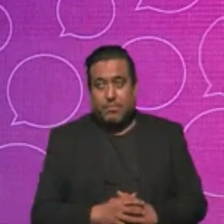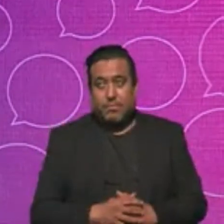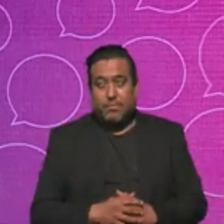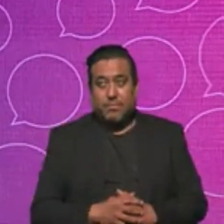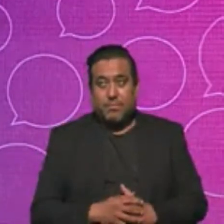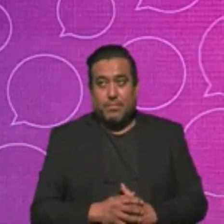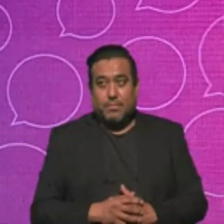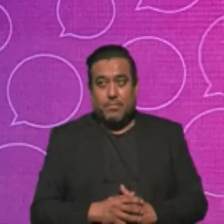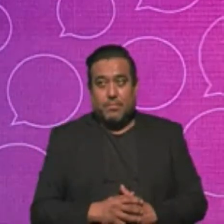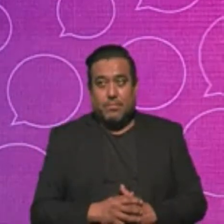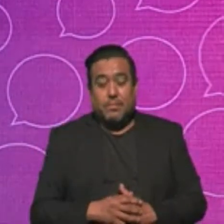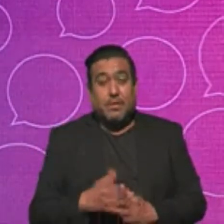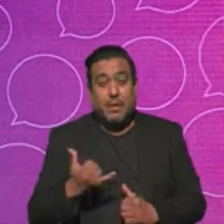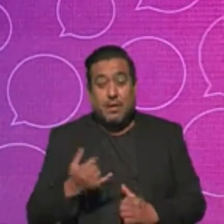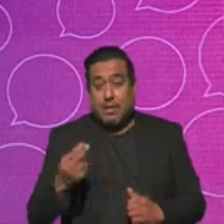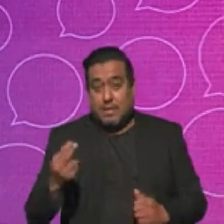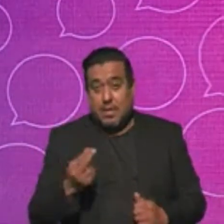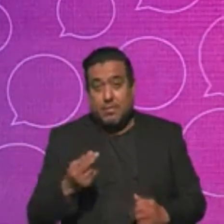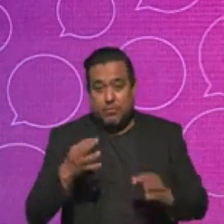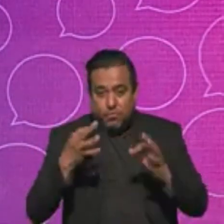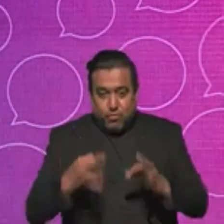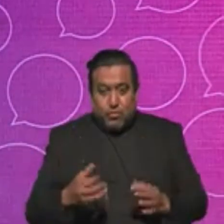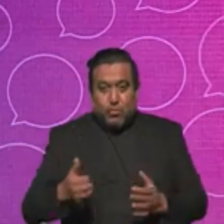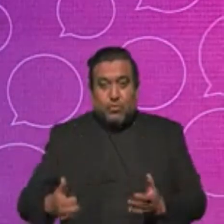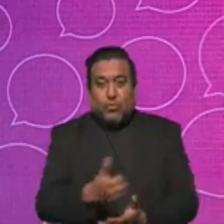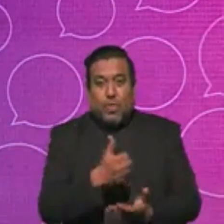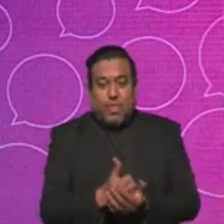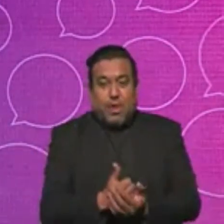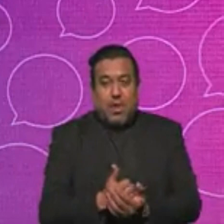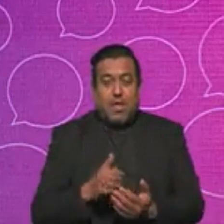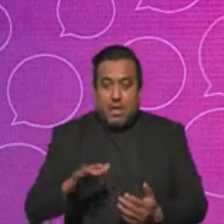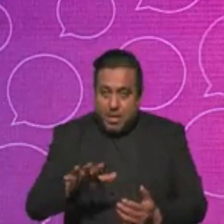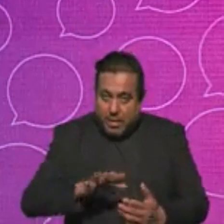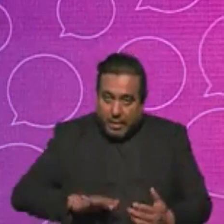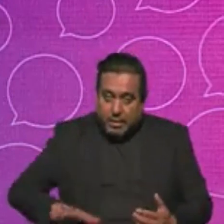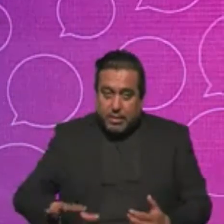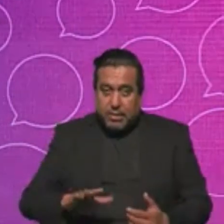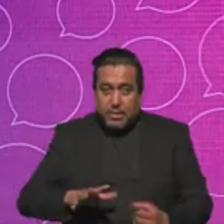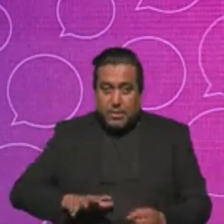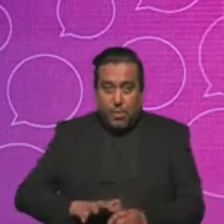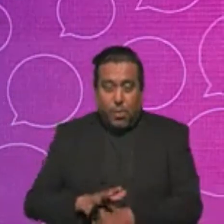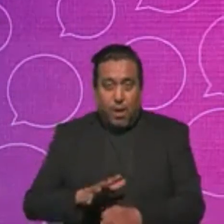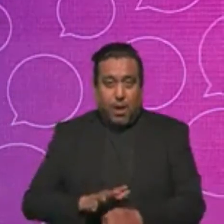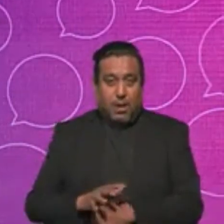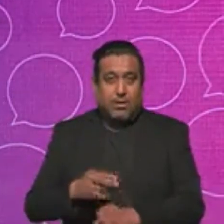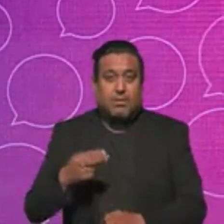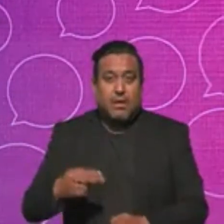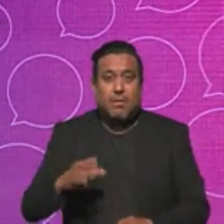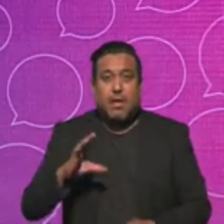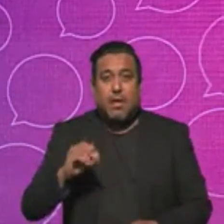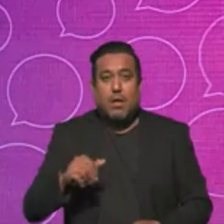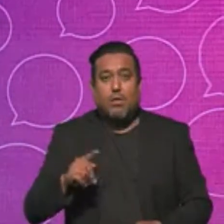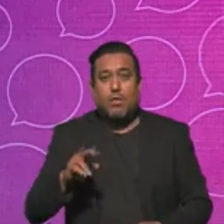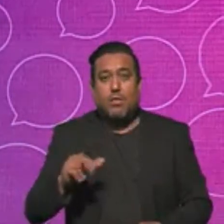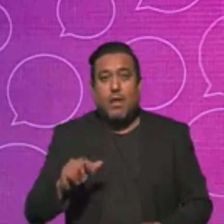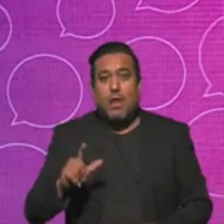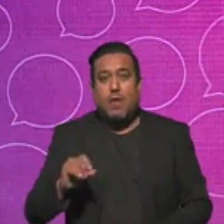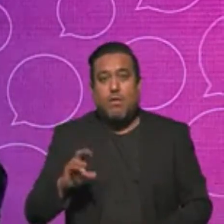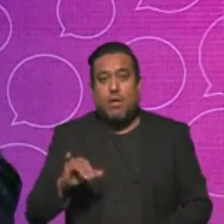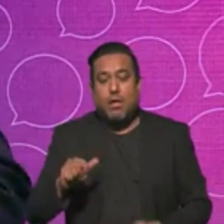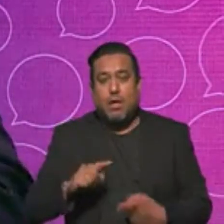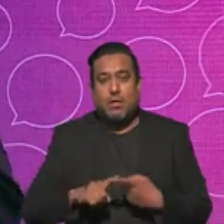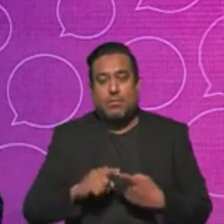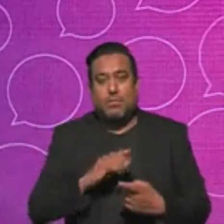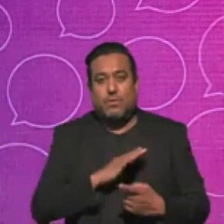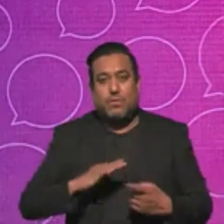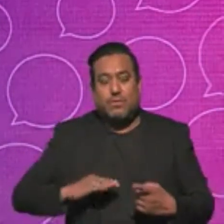validar una validación Ciudadana de de la operaciones como contraloría municipal en donde hoy por